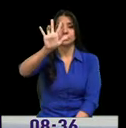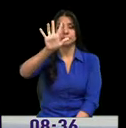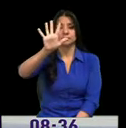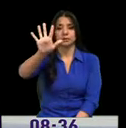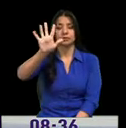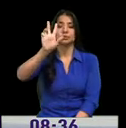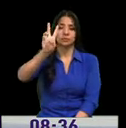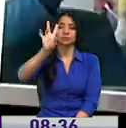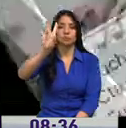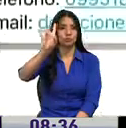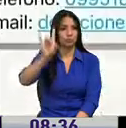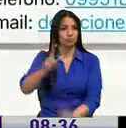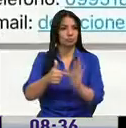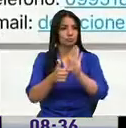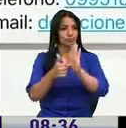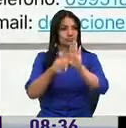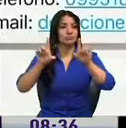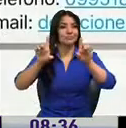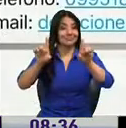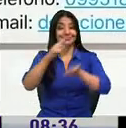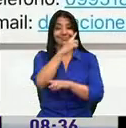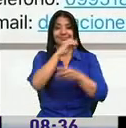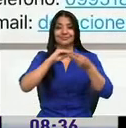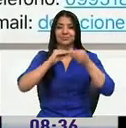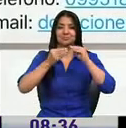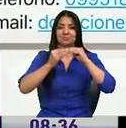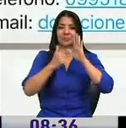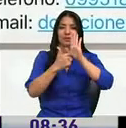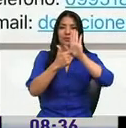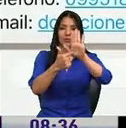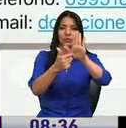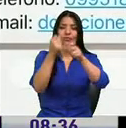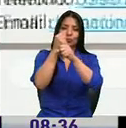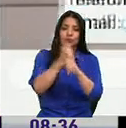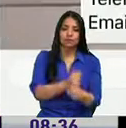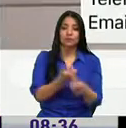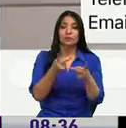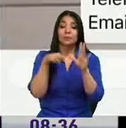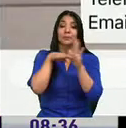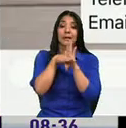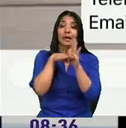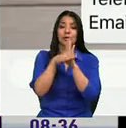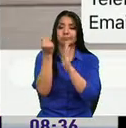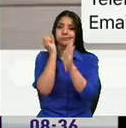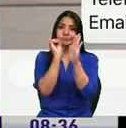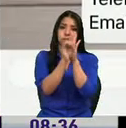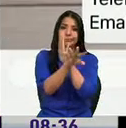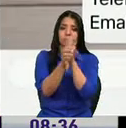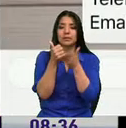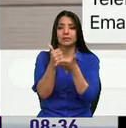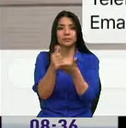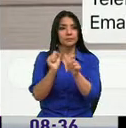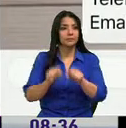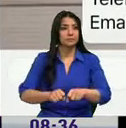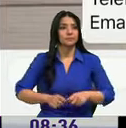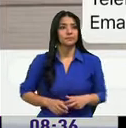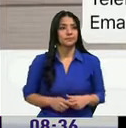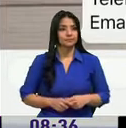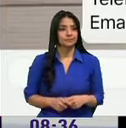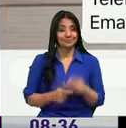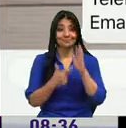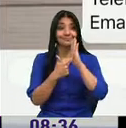099-518-3568. Ahí está, espérense, les voy a poner en pantalla para que ayudemos. Ahí está incluso el número de cuenta para que les puedan ayudar. Miren, ahí